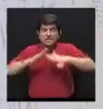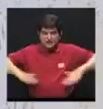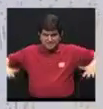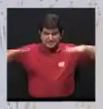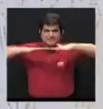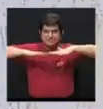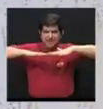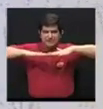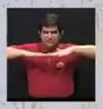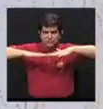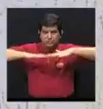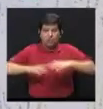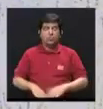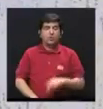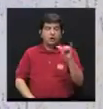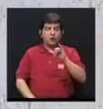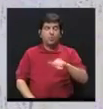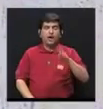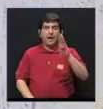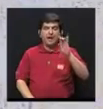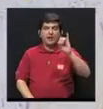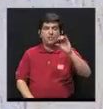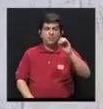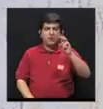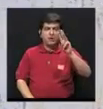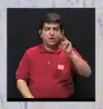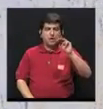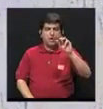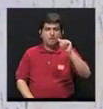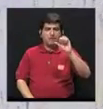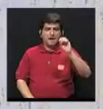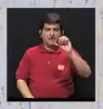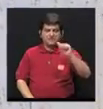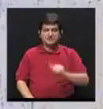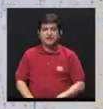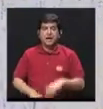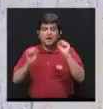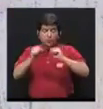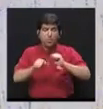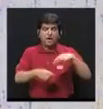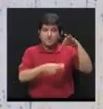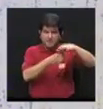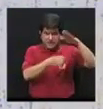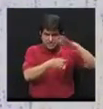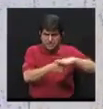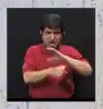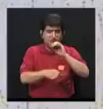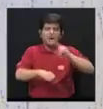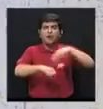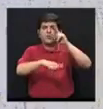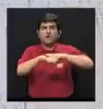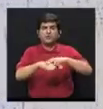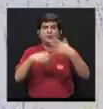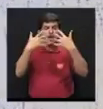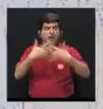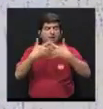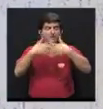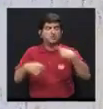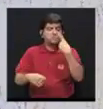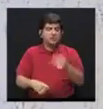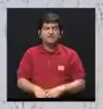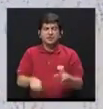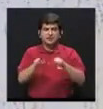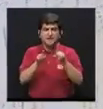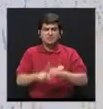por biomasa, que eso es no solamente cultivada, puede ser natural. La industria habla de que van a usar restos de